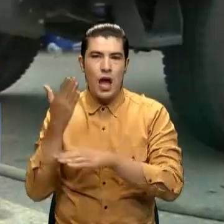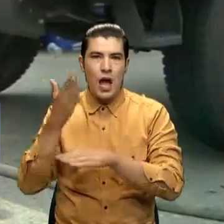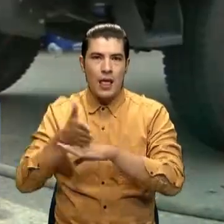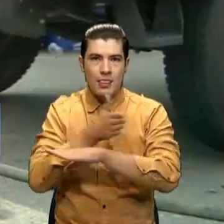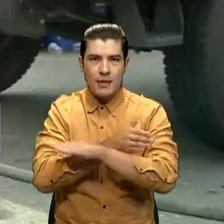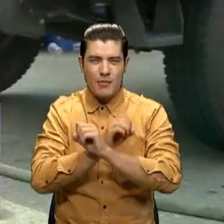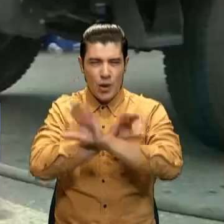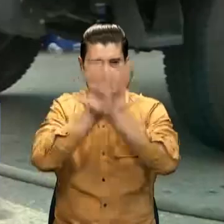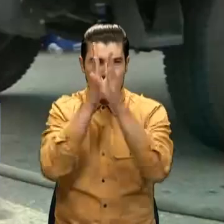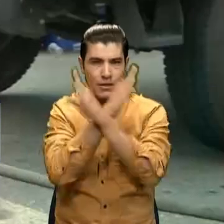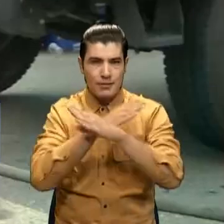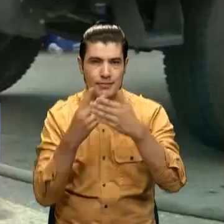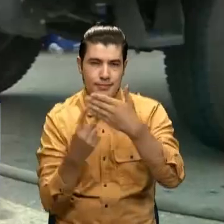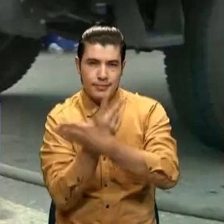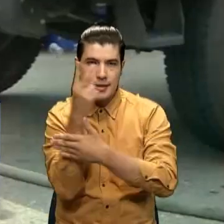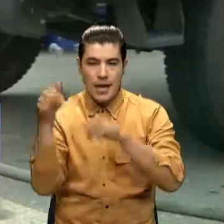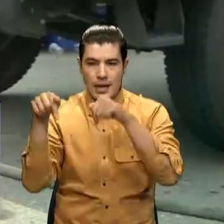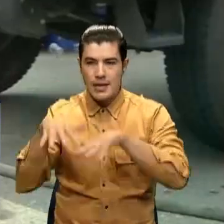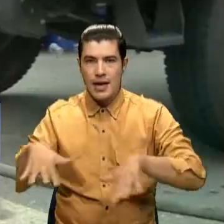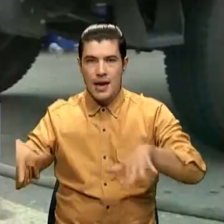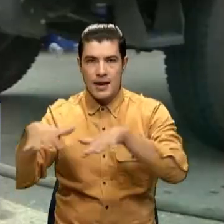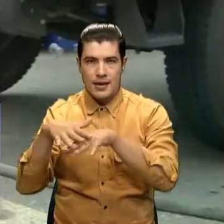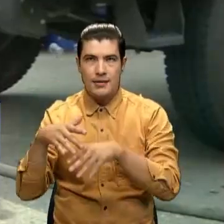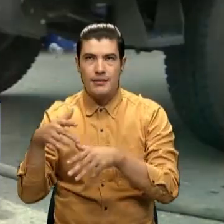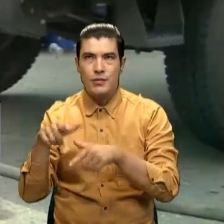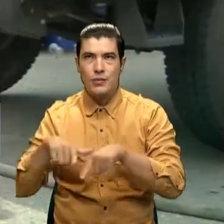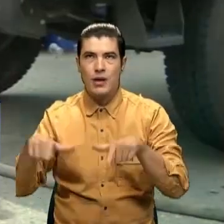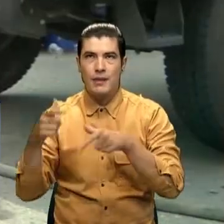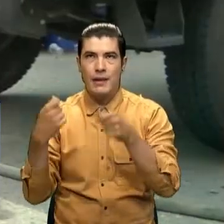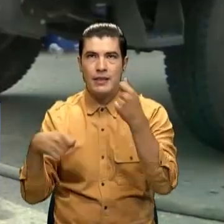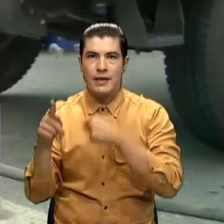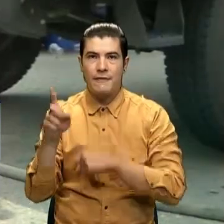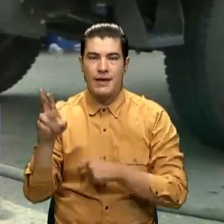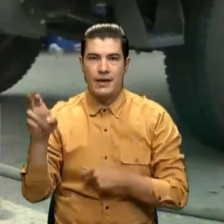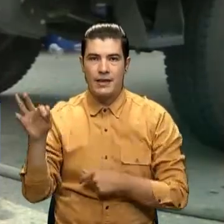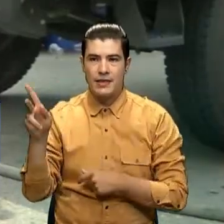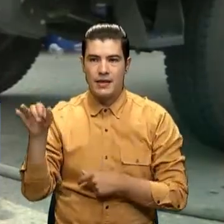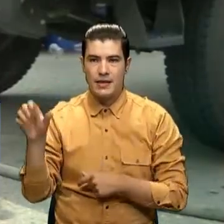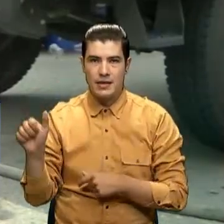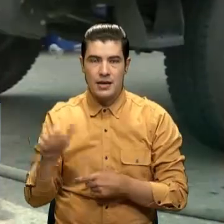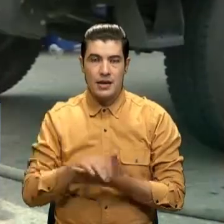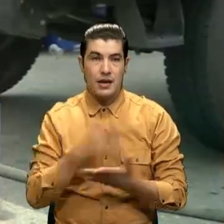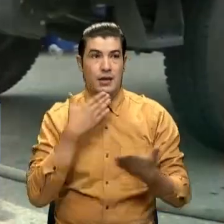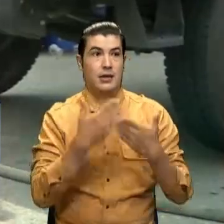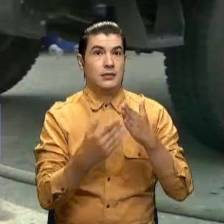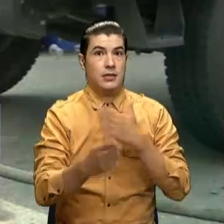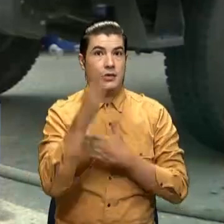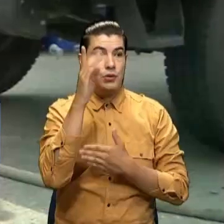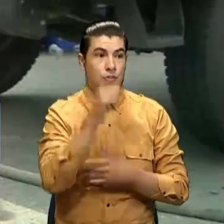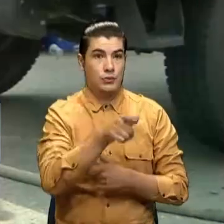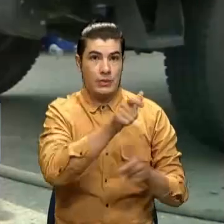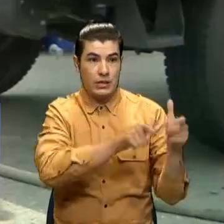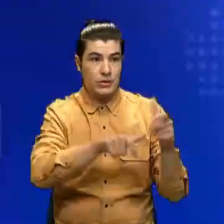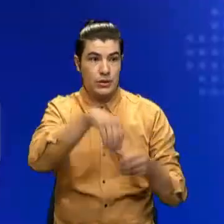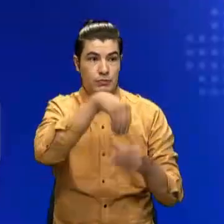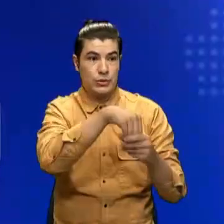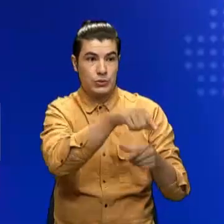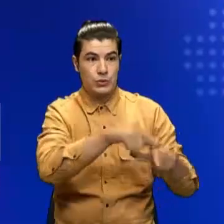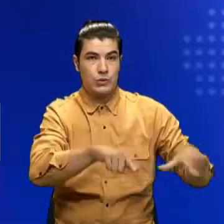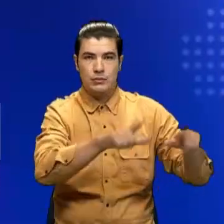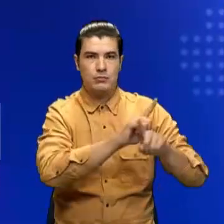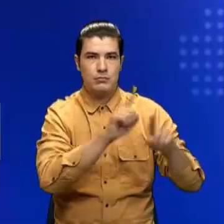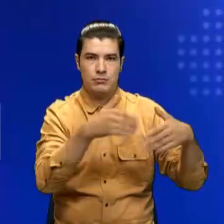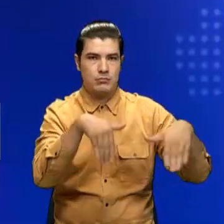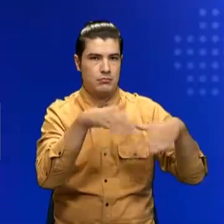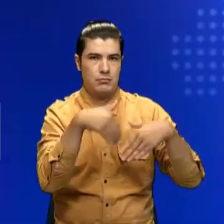en los alrededor de la plaza satélite del sur por fortuna no había personas en el momento en que sucedió la conflagración el